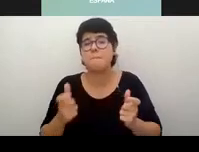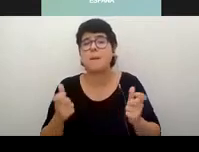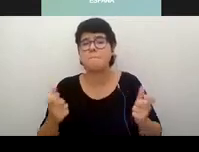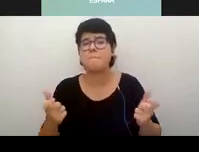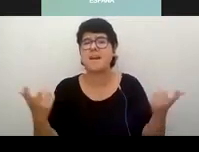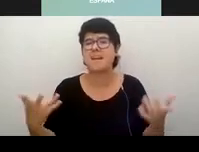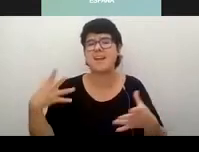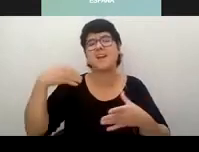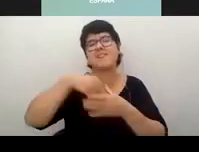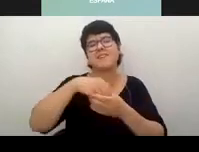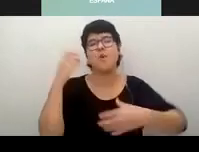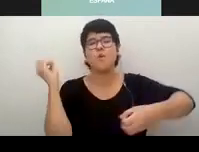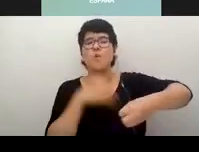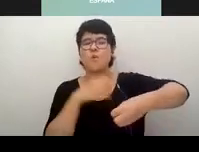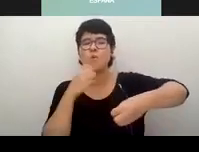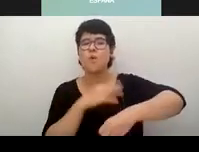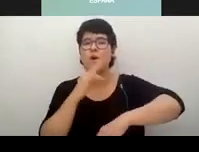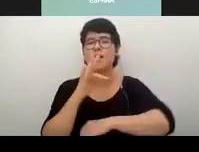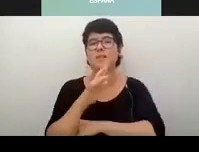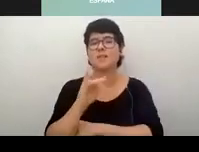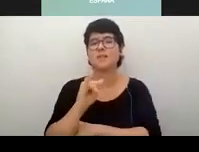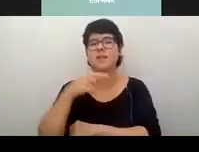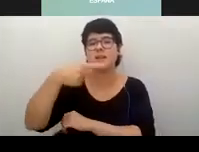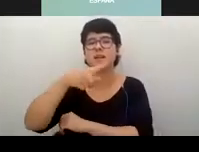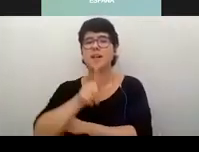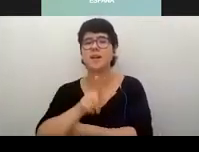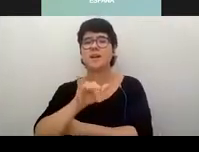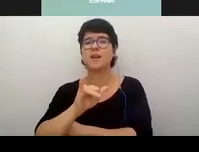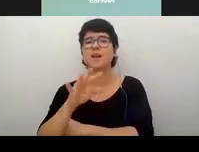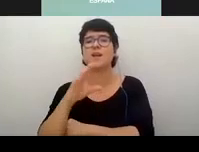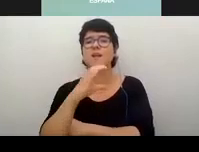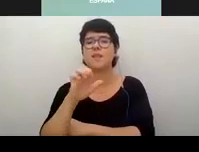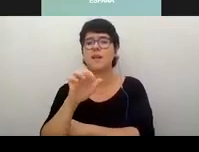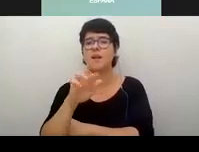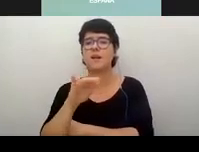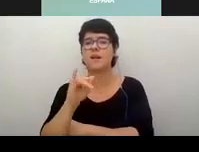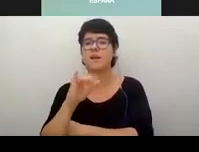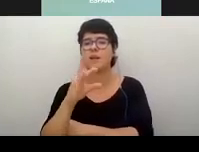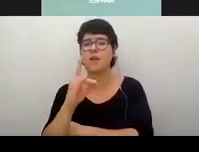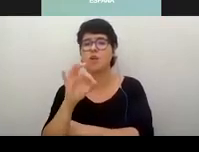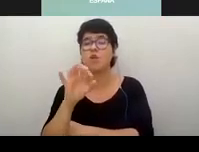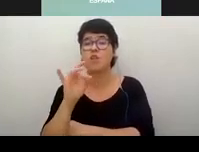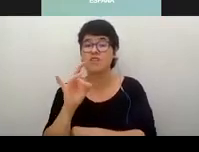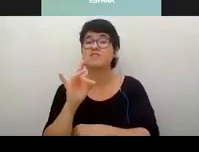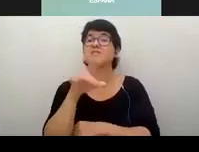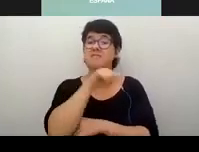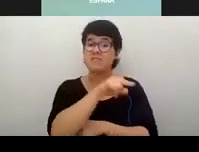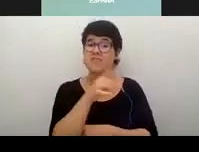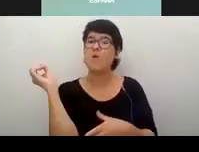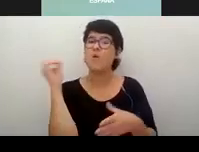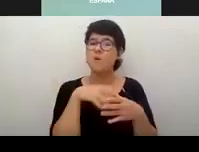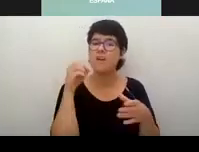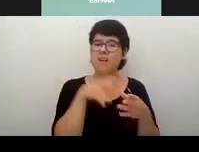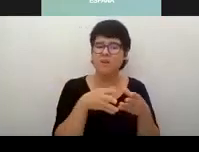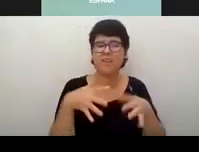triglicéridos. Sabéis que el azúcar que no es degradada, que no es utilizada por las células, se acumula en el tejido adiposo en forma de triglicéridos. Por lo tanto, se puede provocar